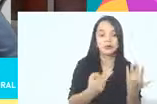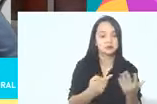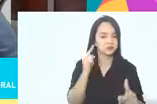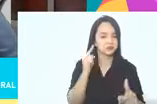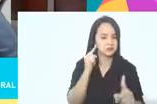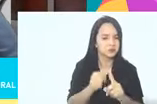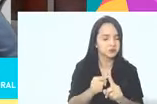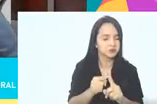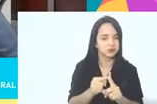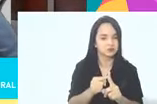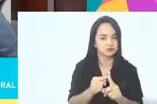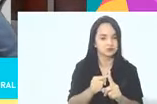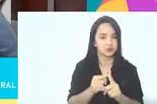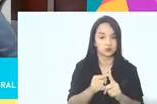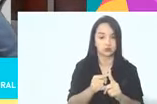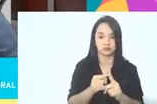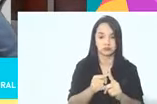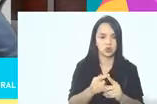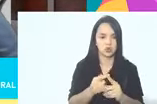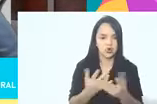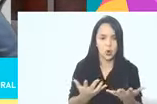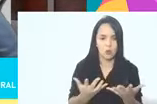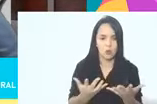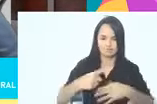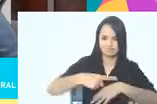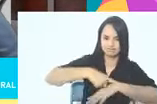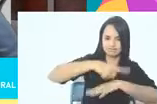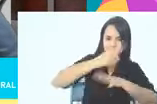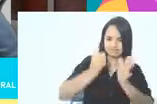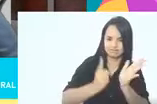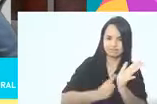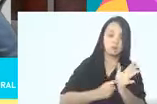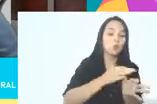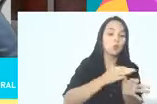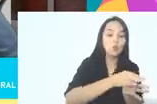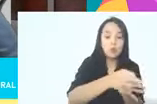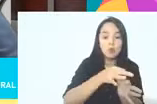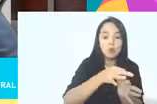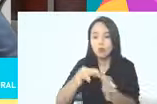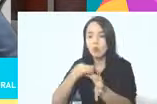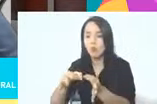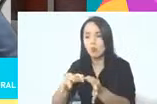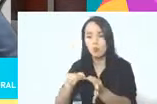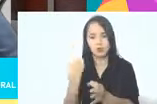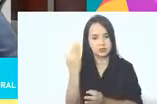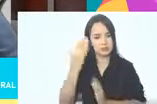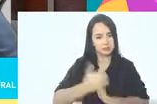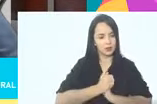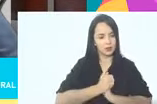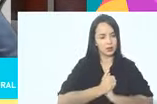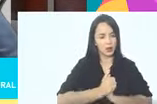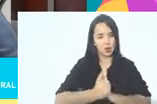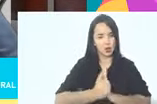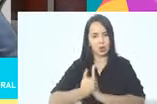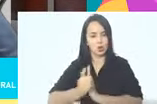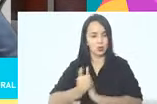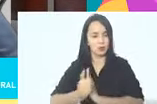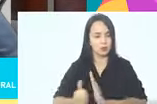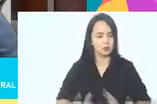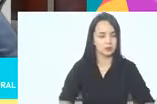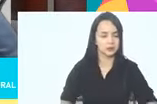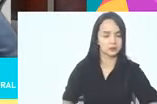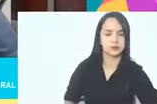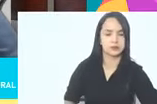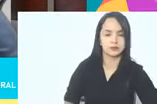Encontramos 5 metas en este proyecto, que son: meta 1, que es el desarrollo de procesos de investigación y creación